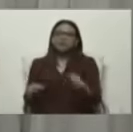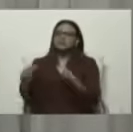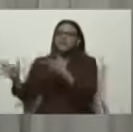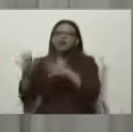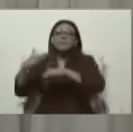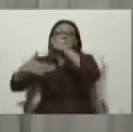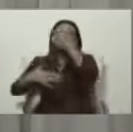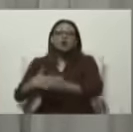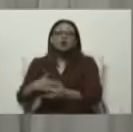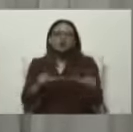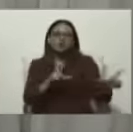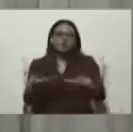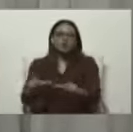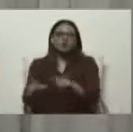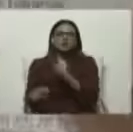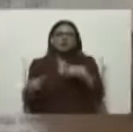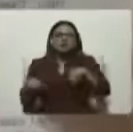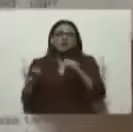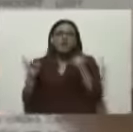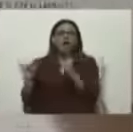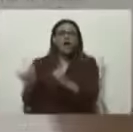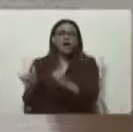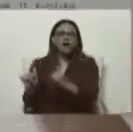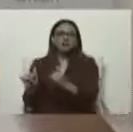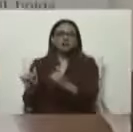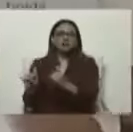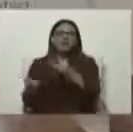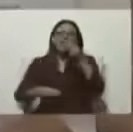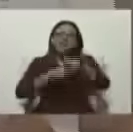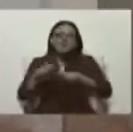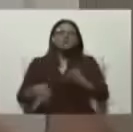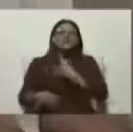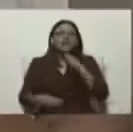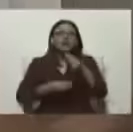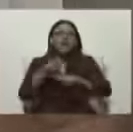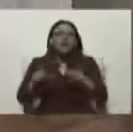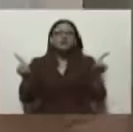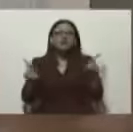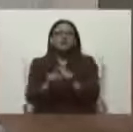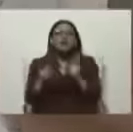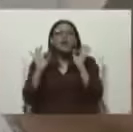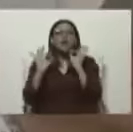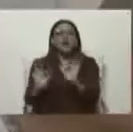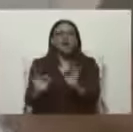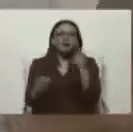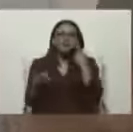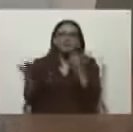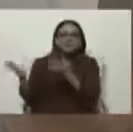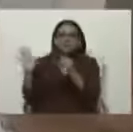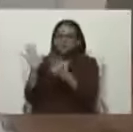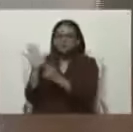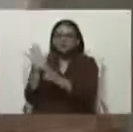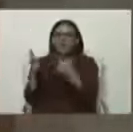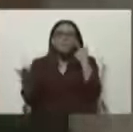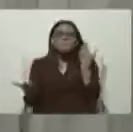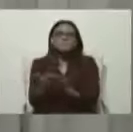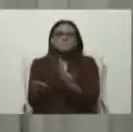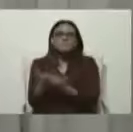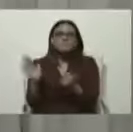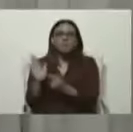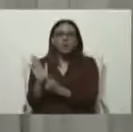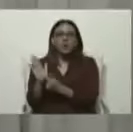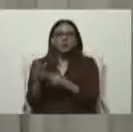programa. Exactamente lo que hizo Carlos Andrés Pérez en 1989. Que todo